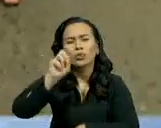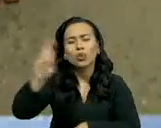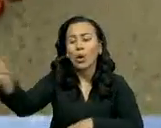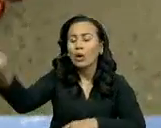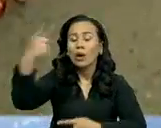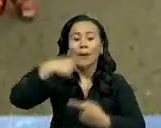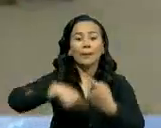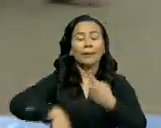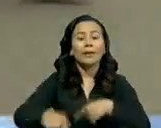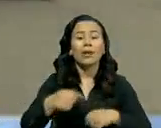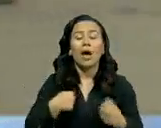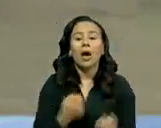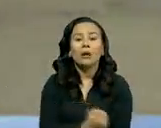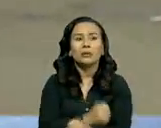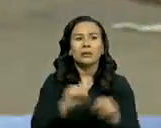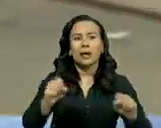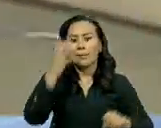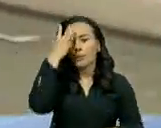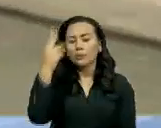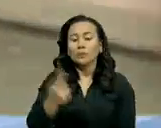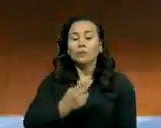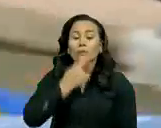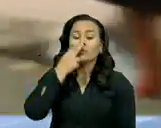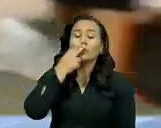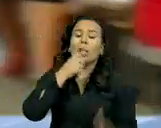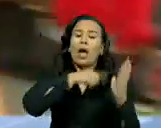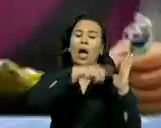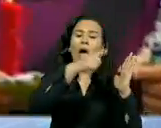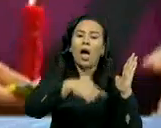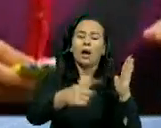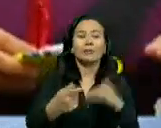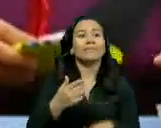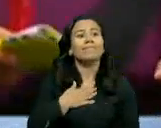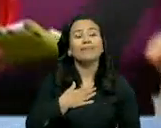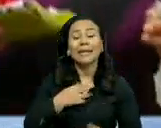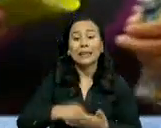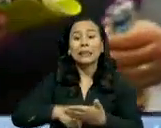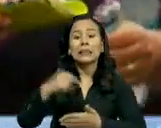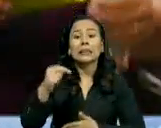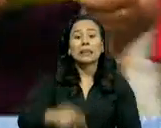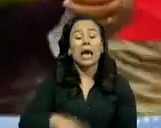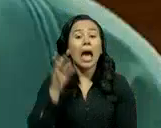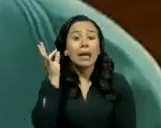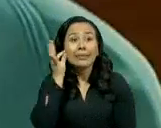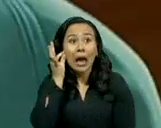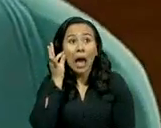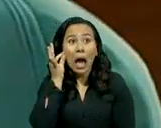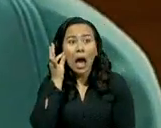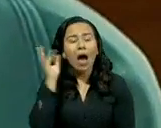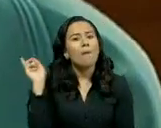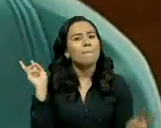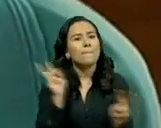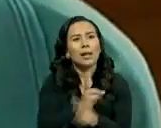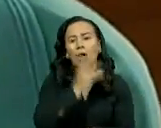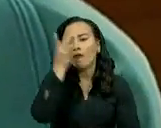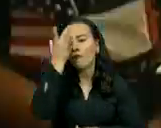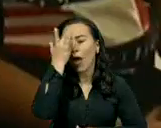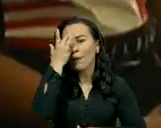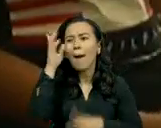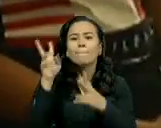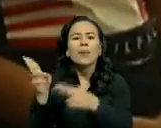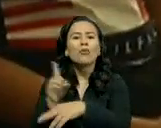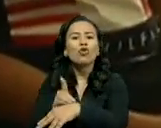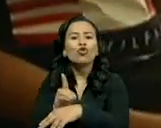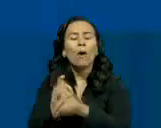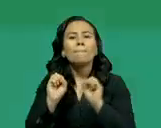coma por una insuficiencia respiratoria. Dijimos que hagan todo posible y mira, está ahí sentado. Entonces es milagro, los mismos médicos dicen